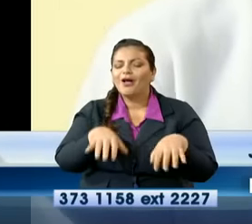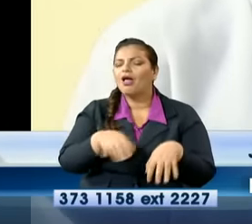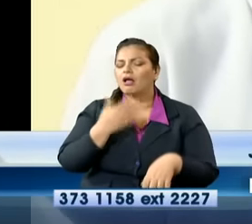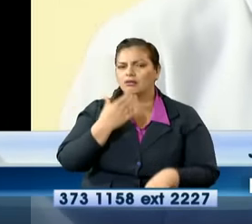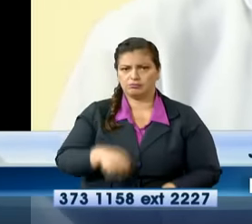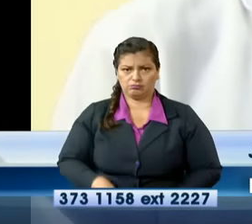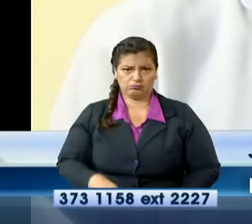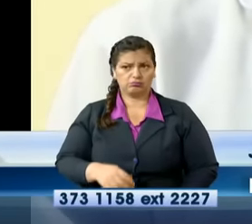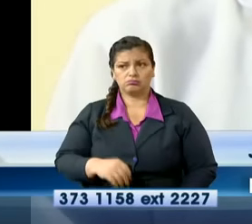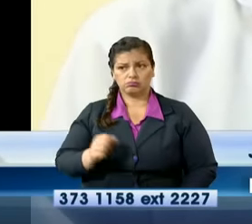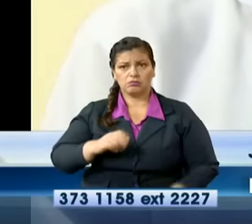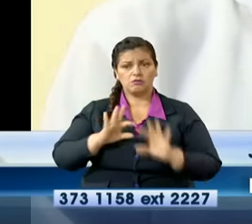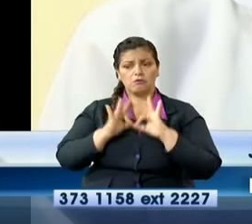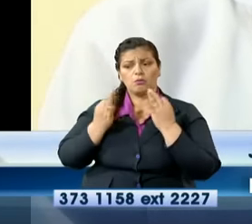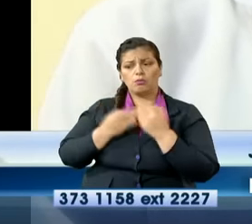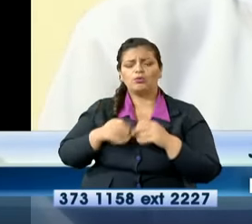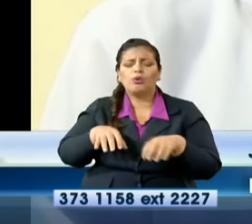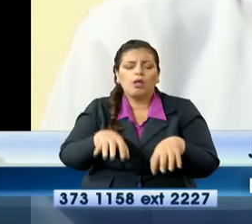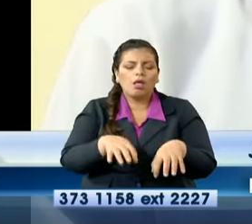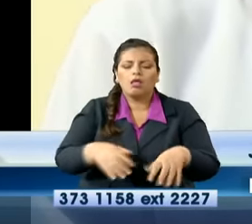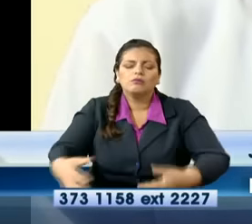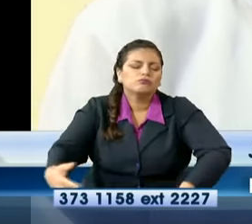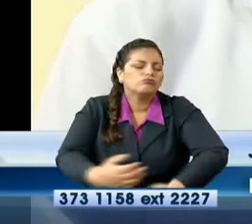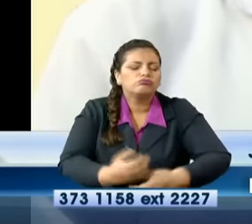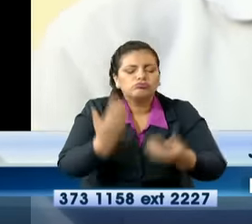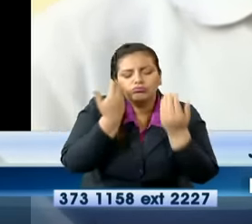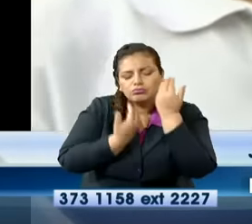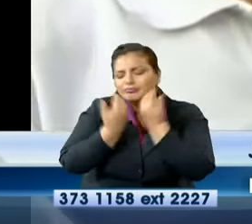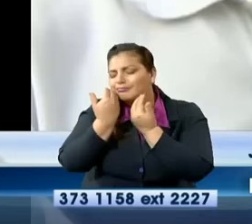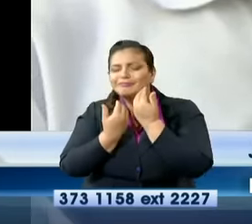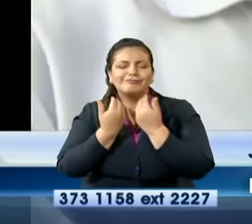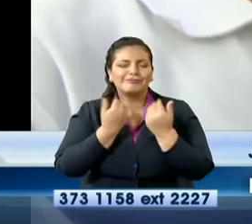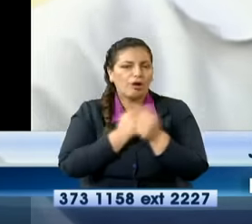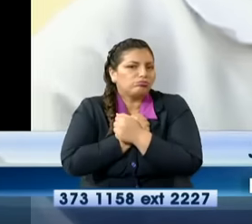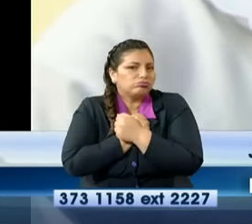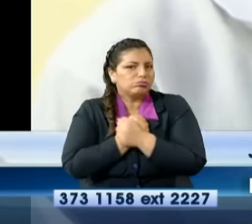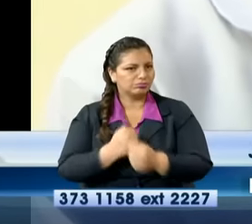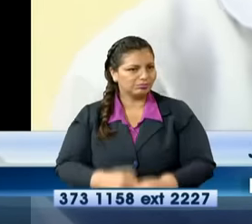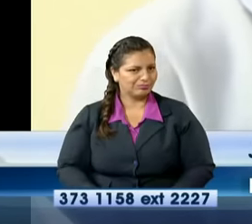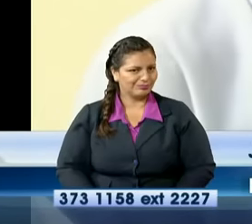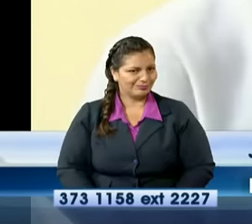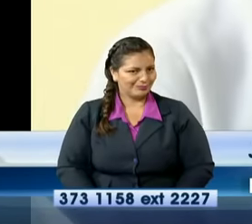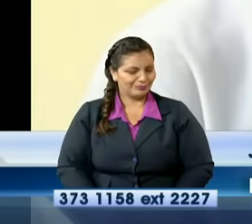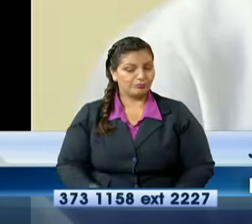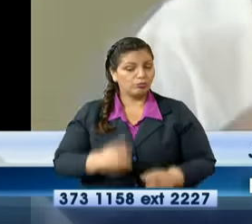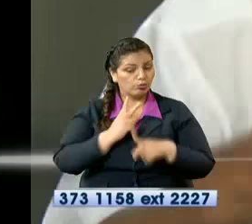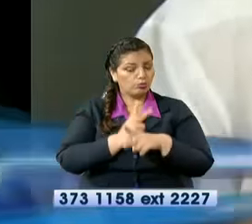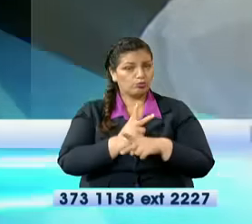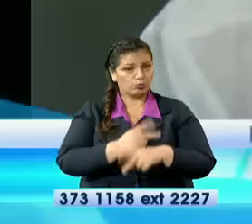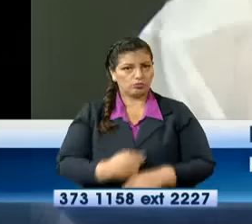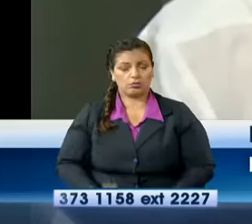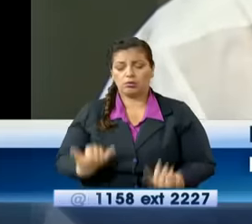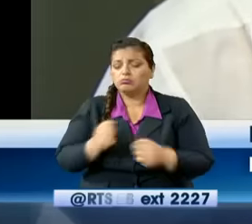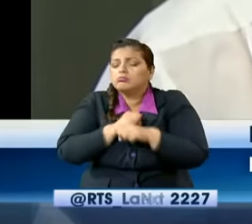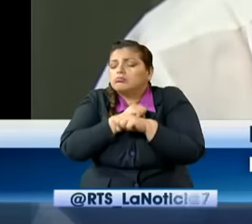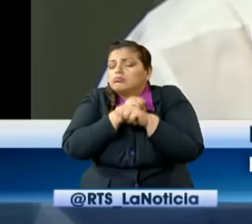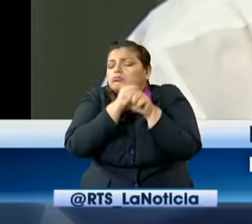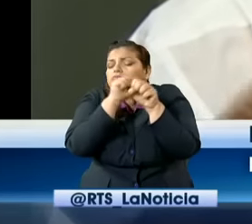casa. Y por eso hay que cuidarlo. Así es, por eso madrugado, para que esté bueno y sano con la vacuna. Lo